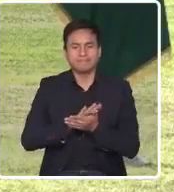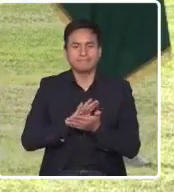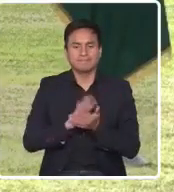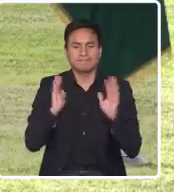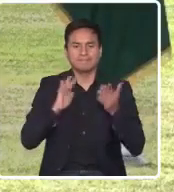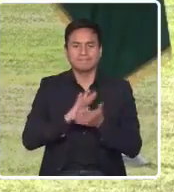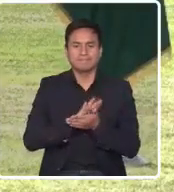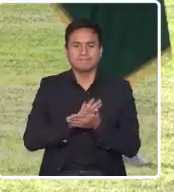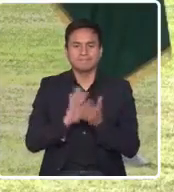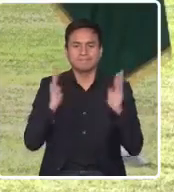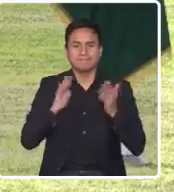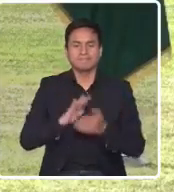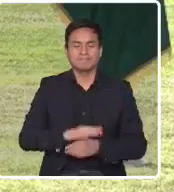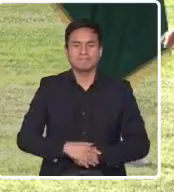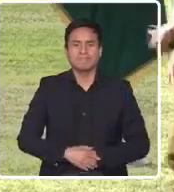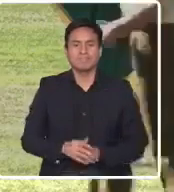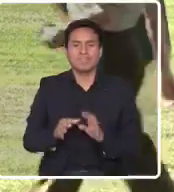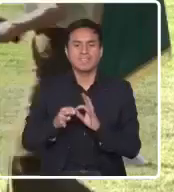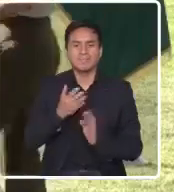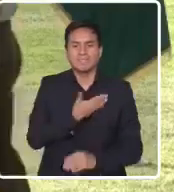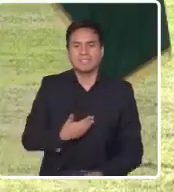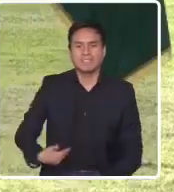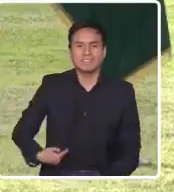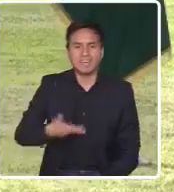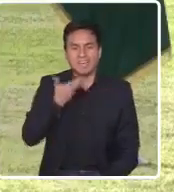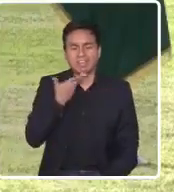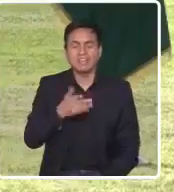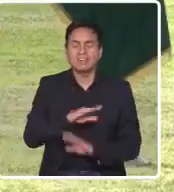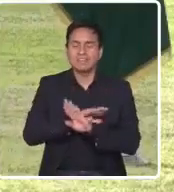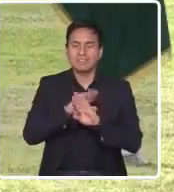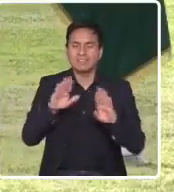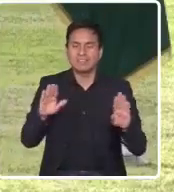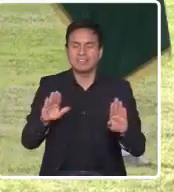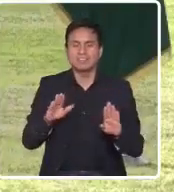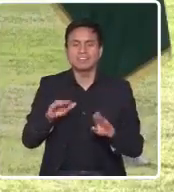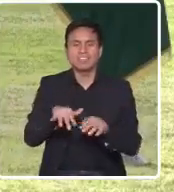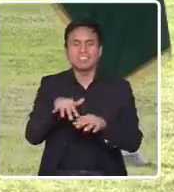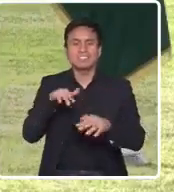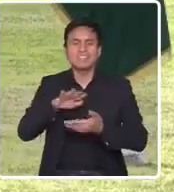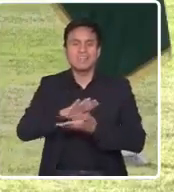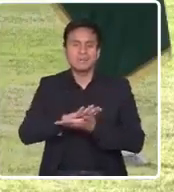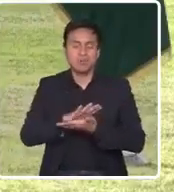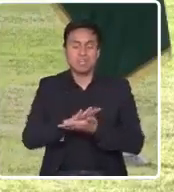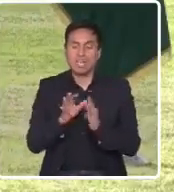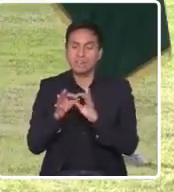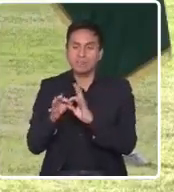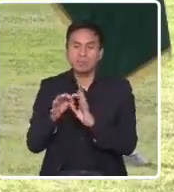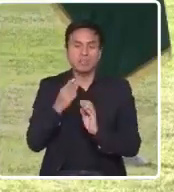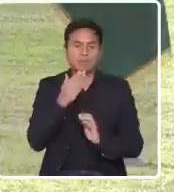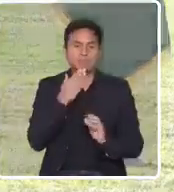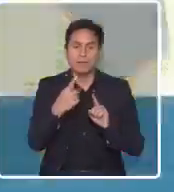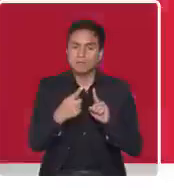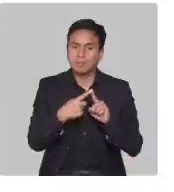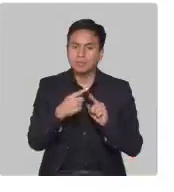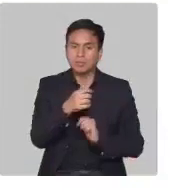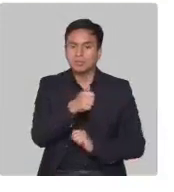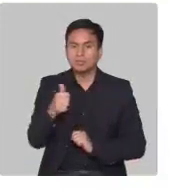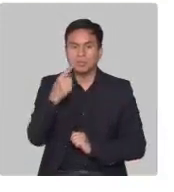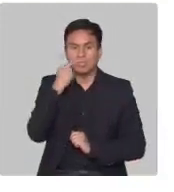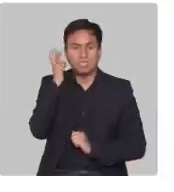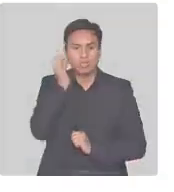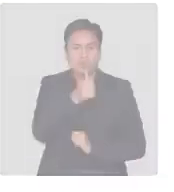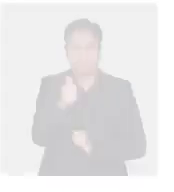Muchas gracias, presidente. Con sus palabras damos por finalizada esta ceremonia. Agradecemos también la participación